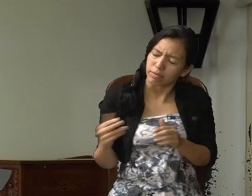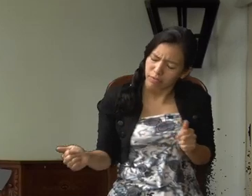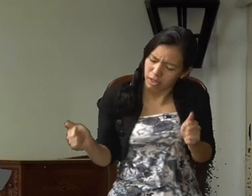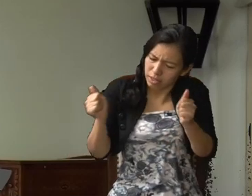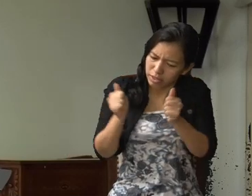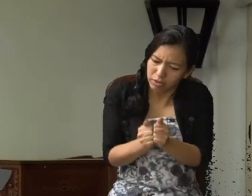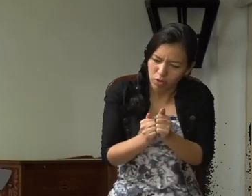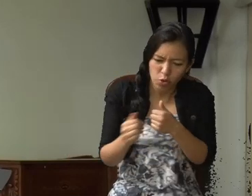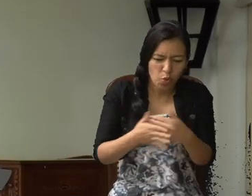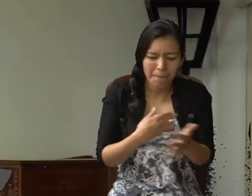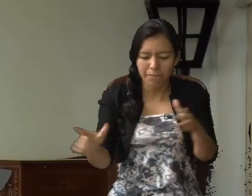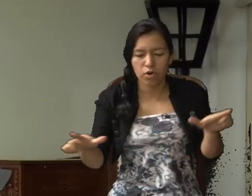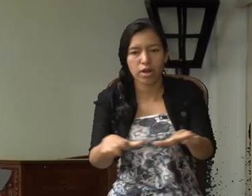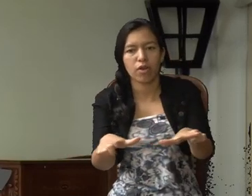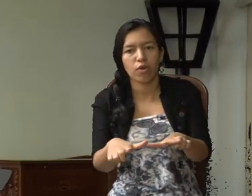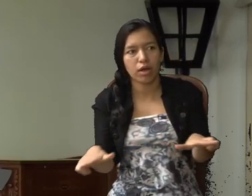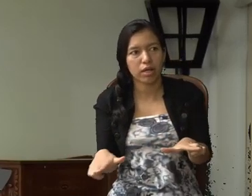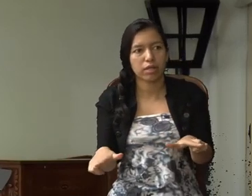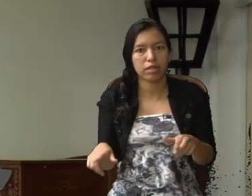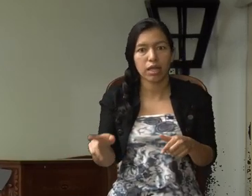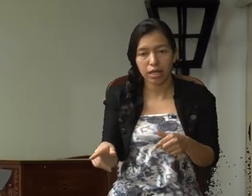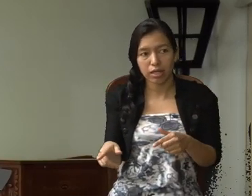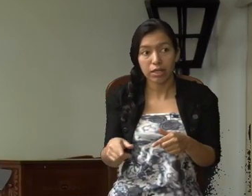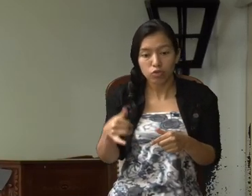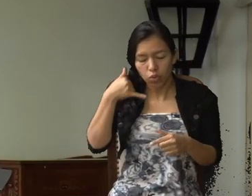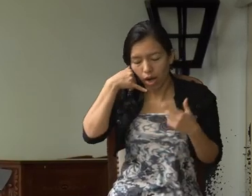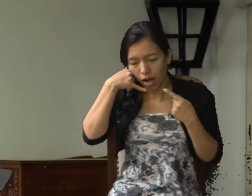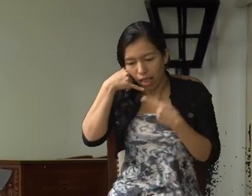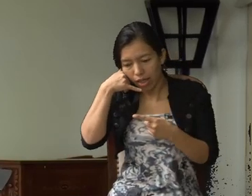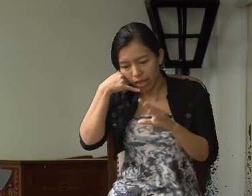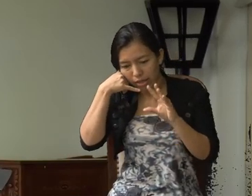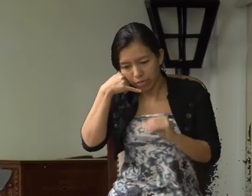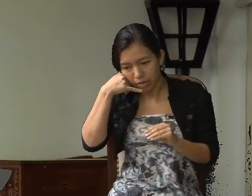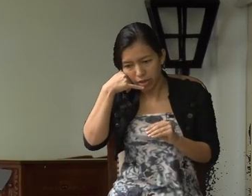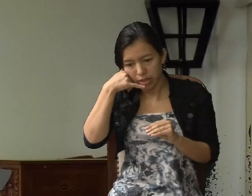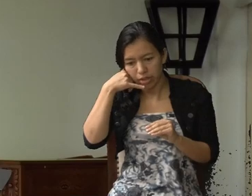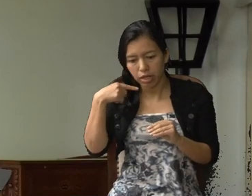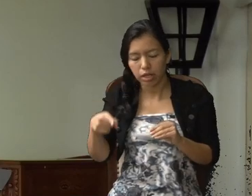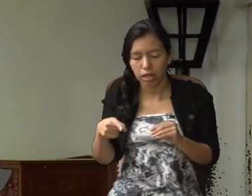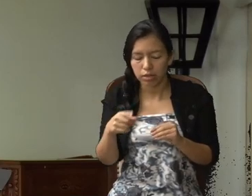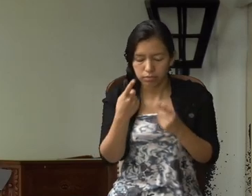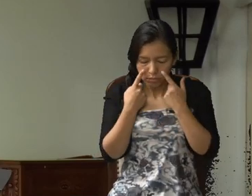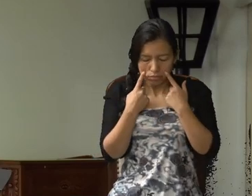doquiera que vayas. ¿Saben? Cuando yo terminé la última palabra, ella se quedó en silencio.